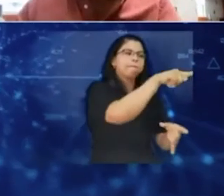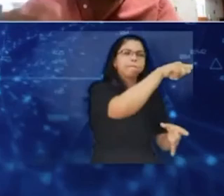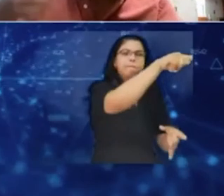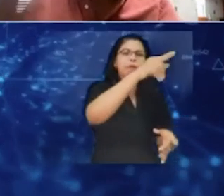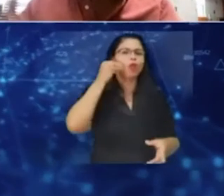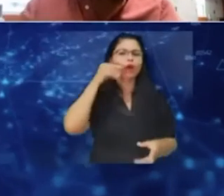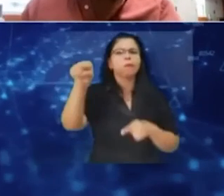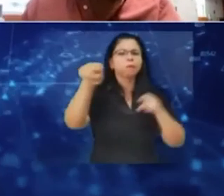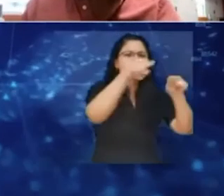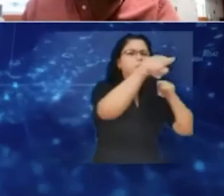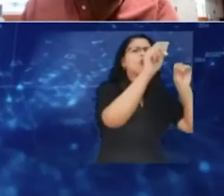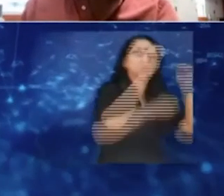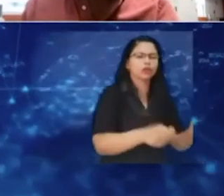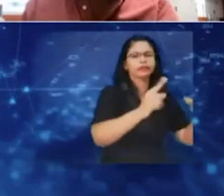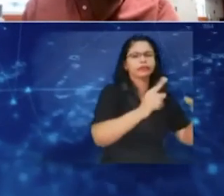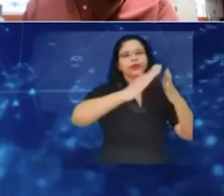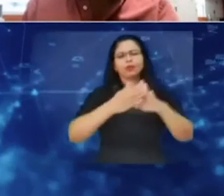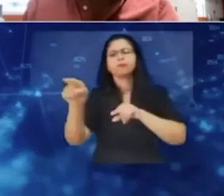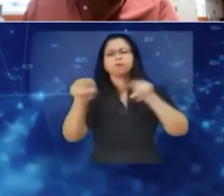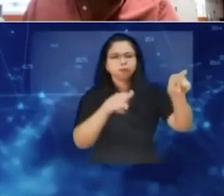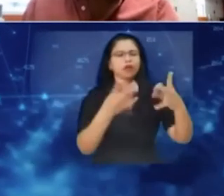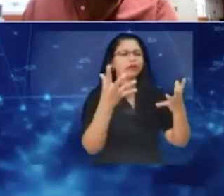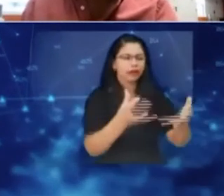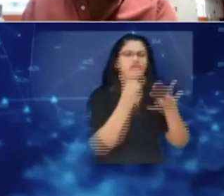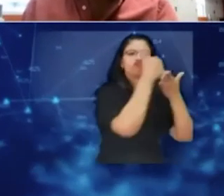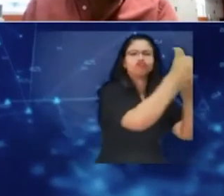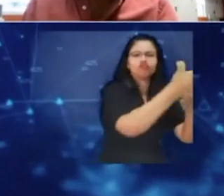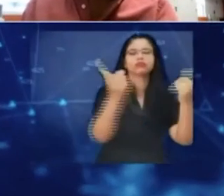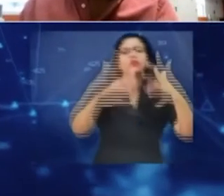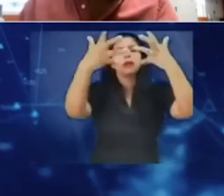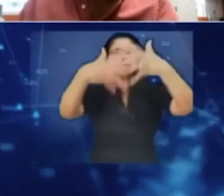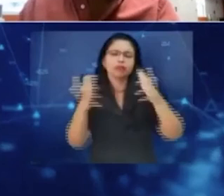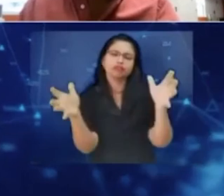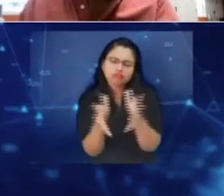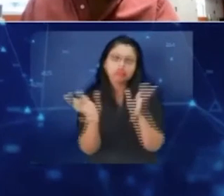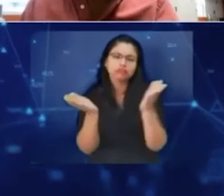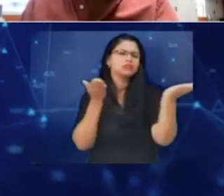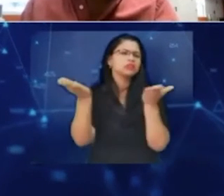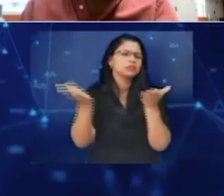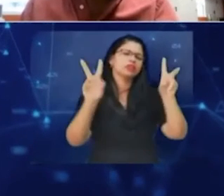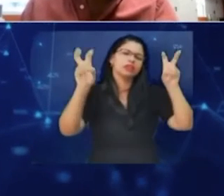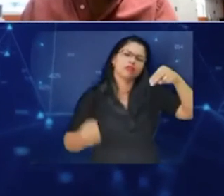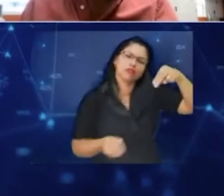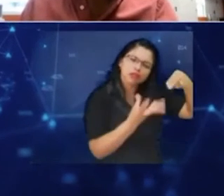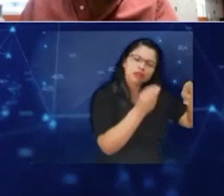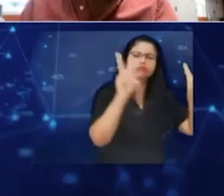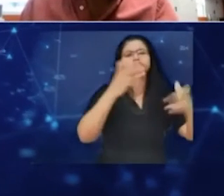comunidades. Pero obviamente también buscamos cubrir pequeñas empresas, servicios públicos, tanto de educación, de salud,